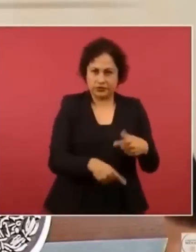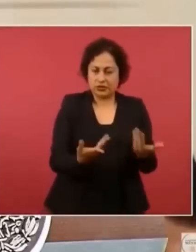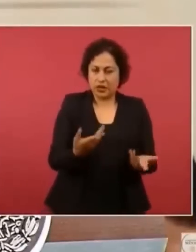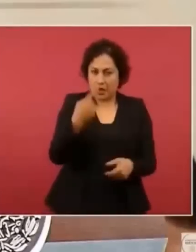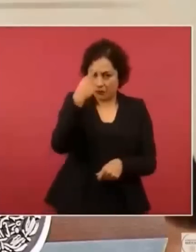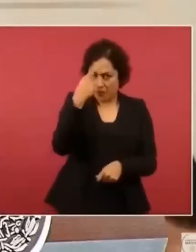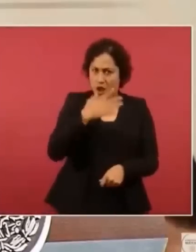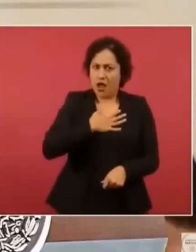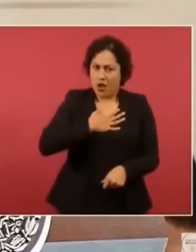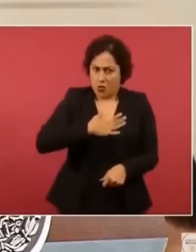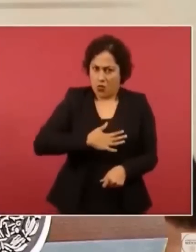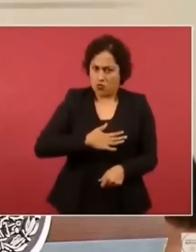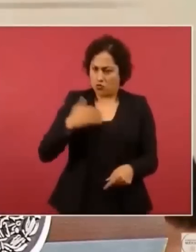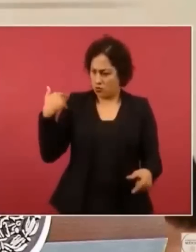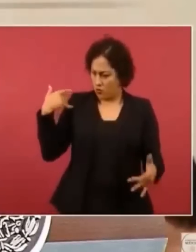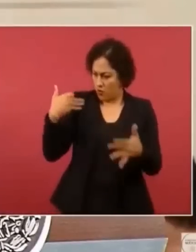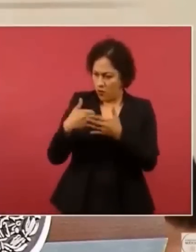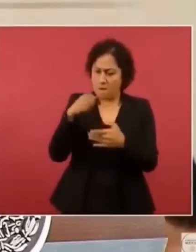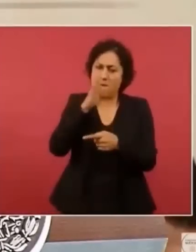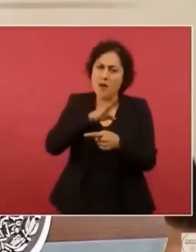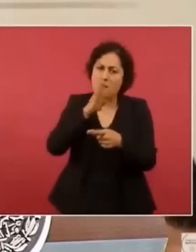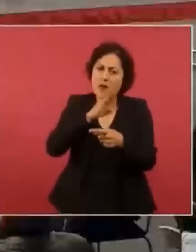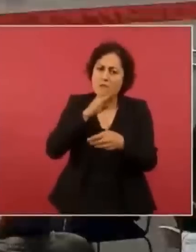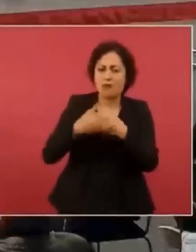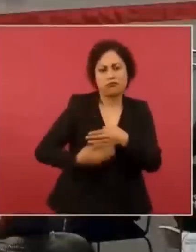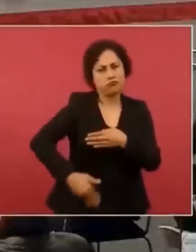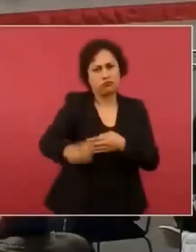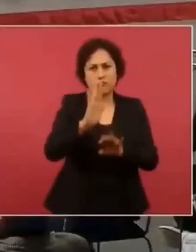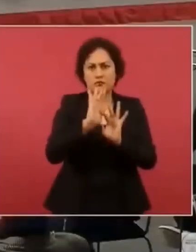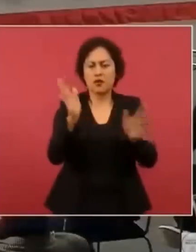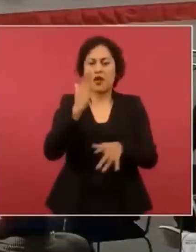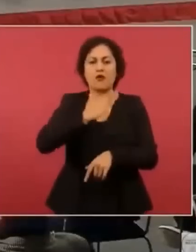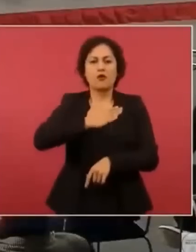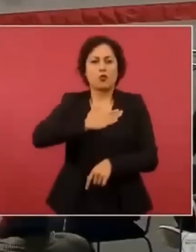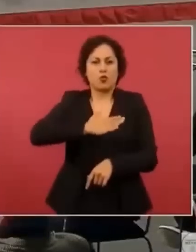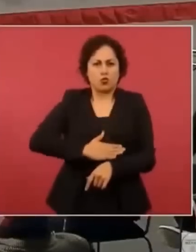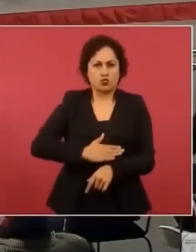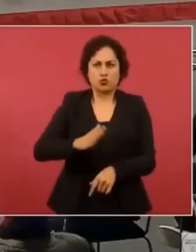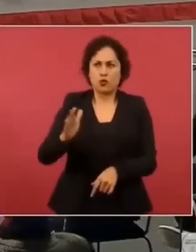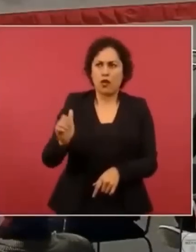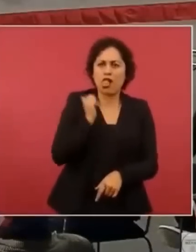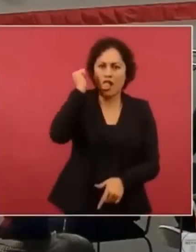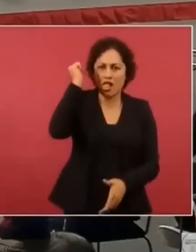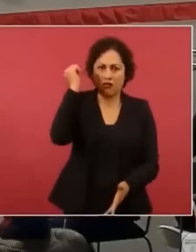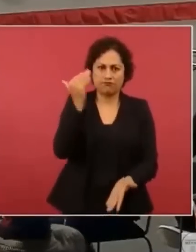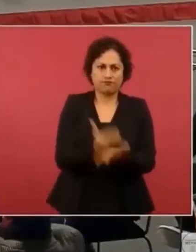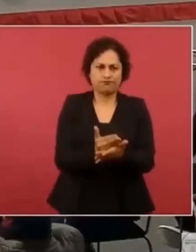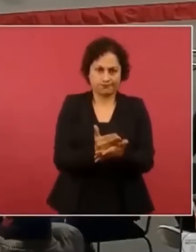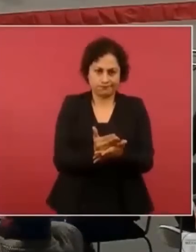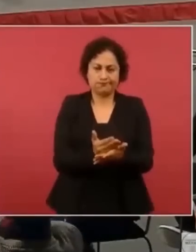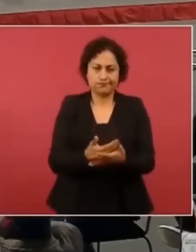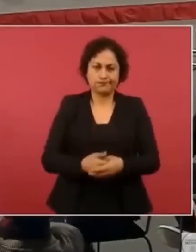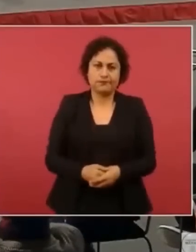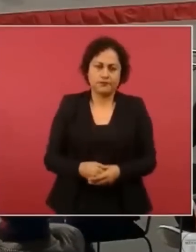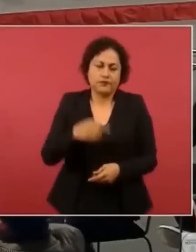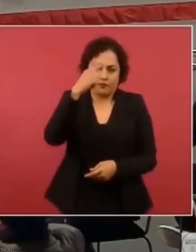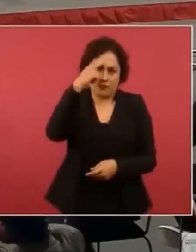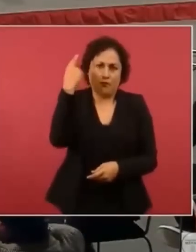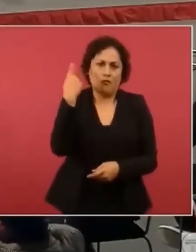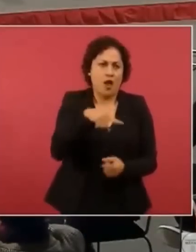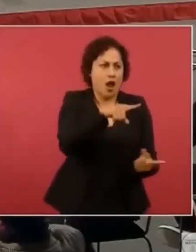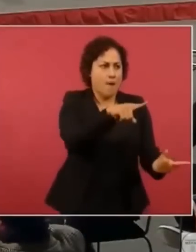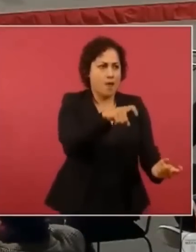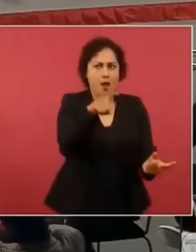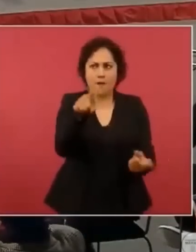cuentas con la historia y decir no más el abuso, la utilización de recursos